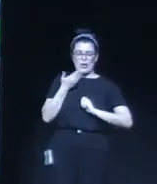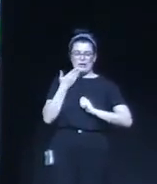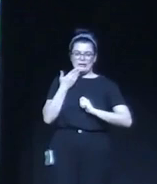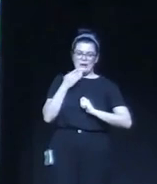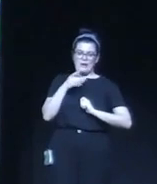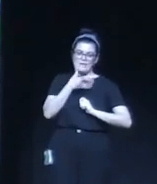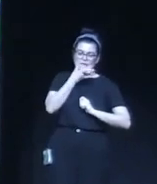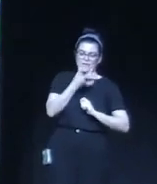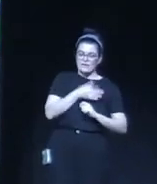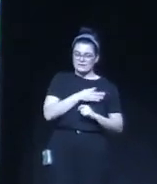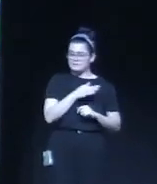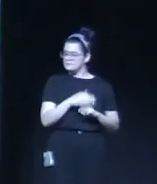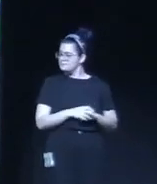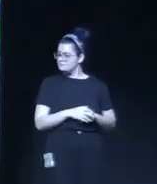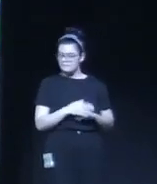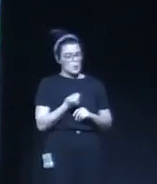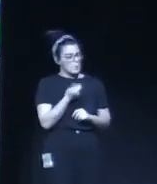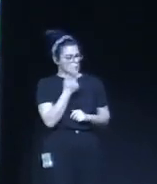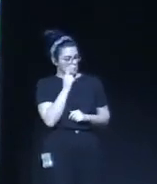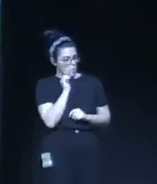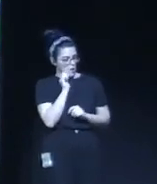así, me agacho y...